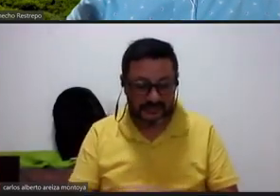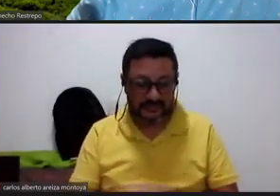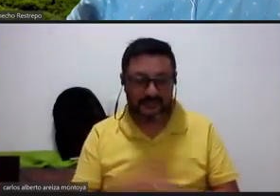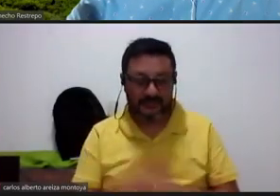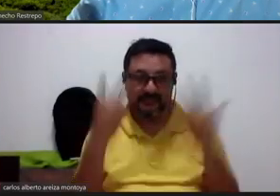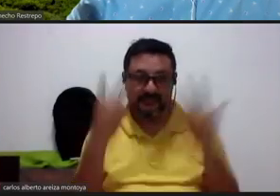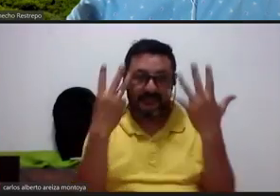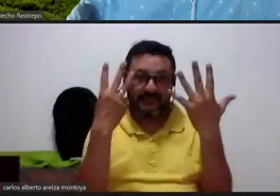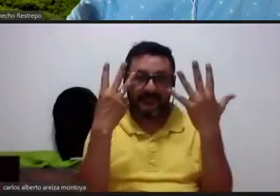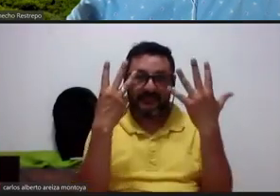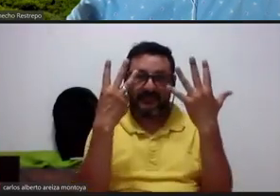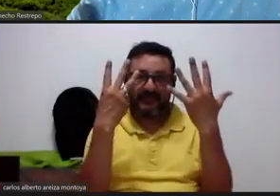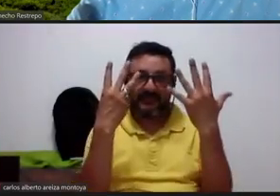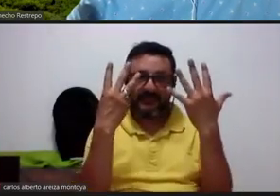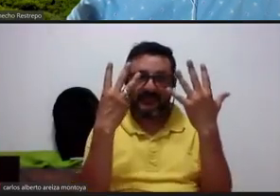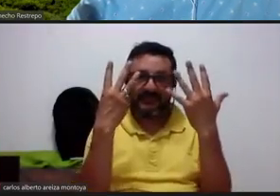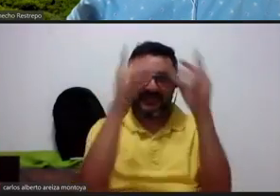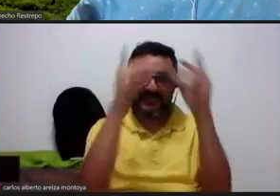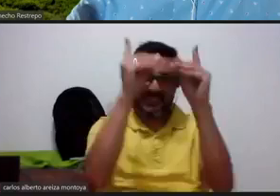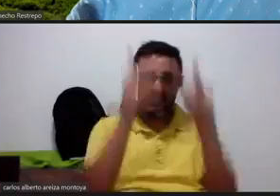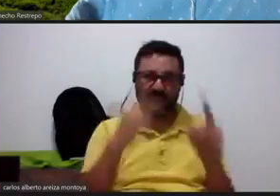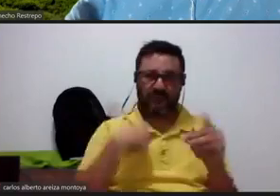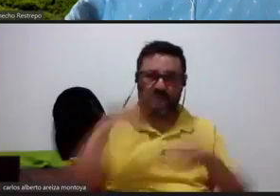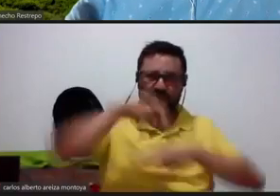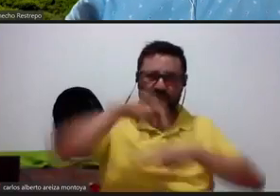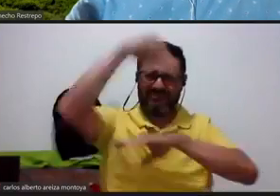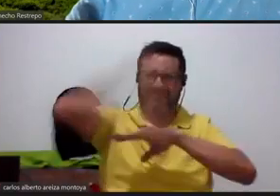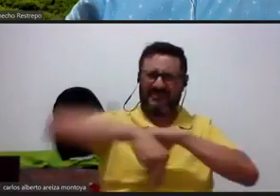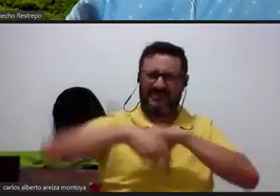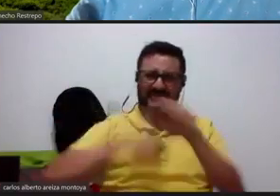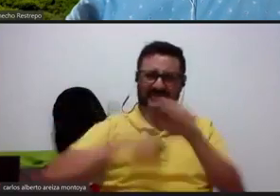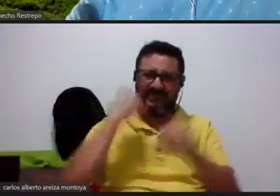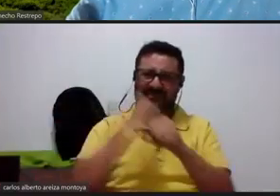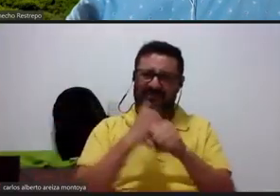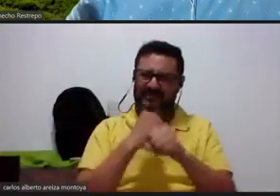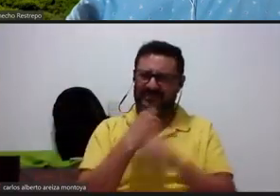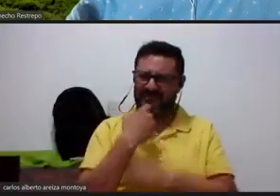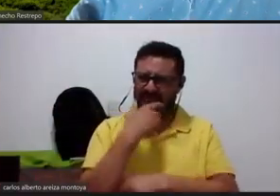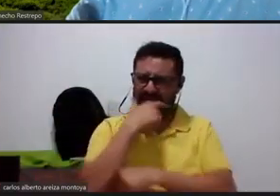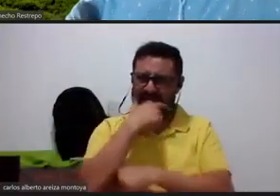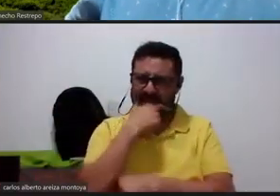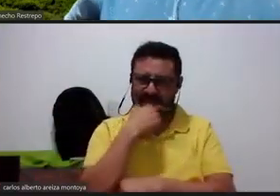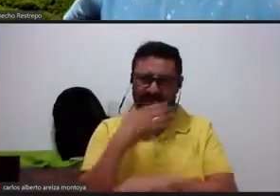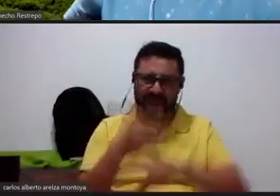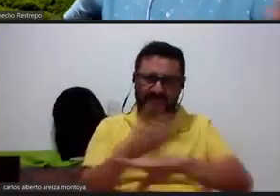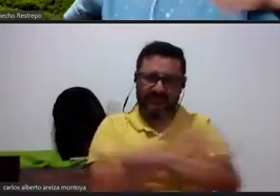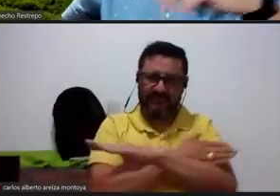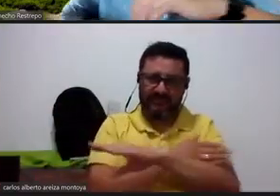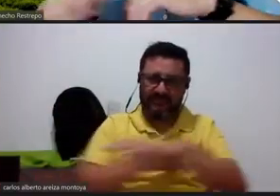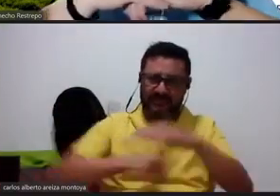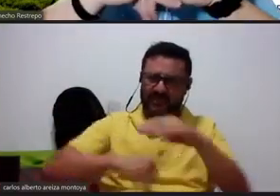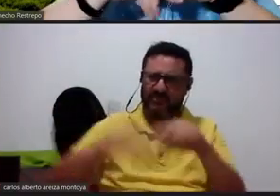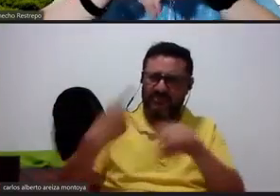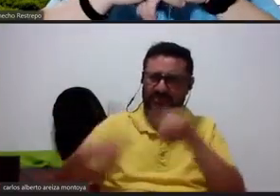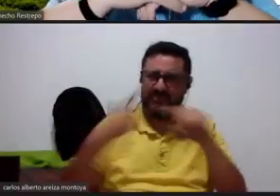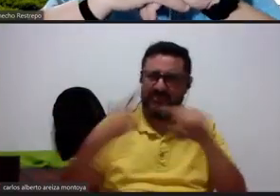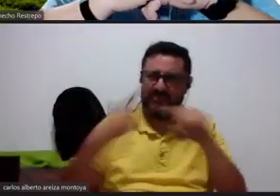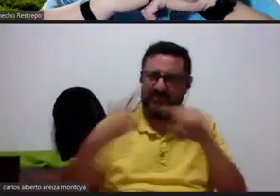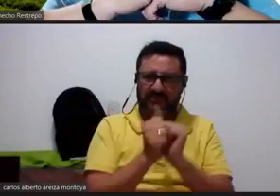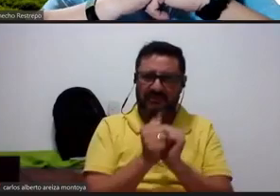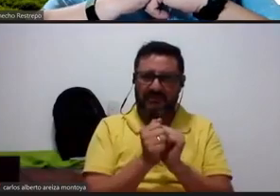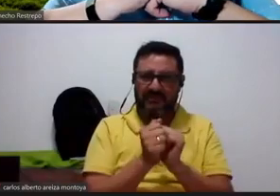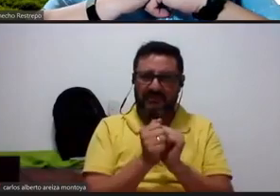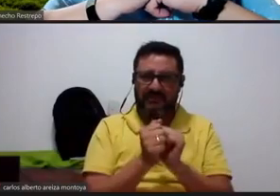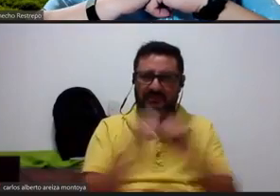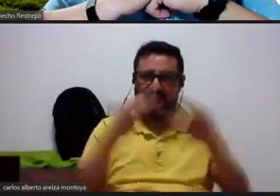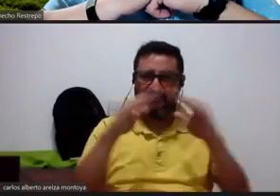¿cómo decide? Ve, quiero ser de clavados. Fue curioso porque antes de clavados yo hice más deportes. Yo estudiaba en el colegio